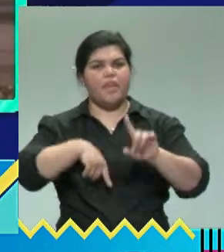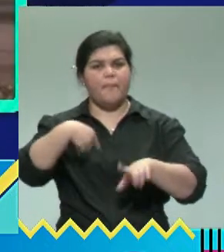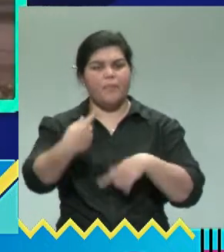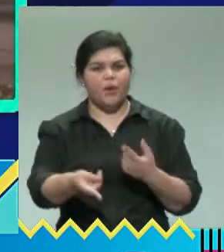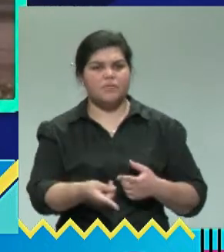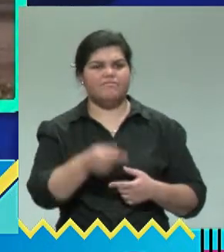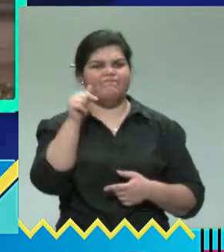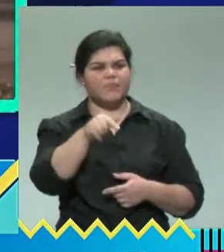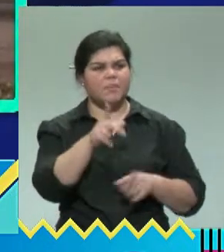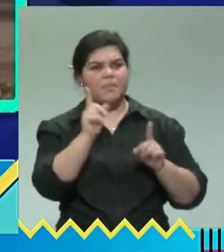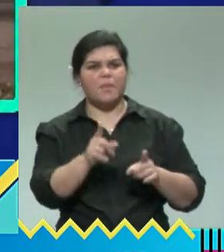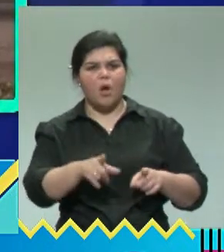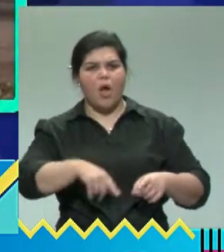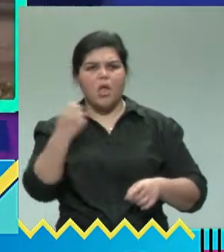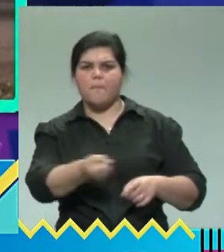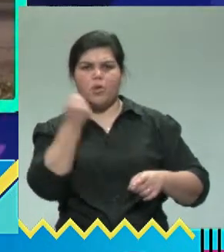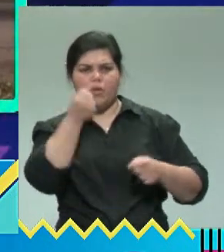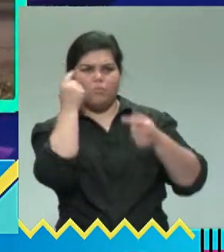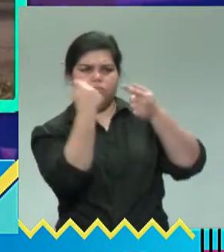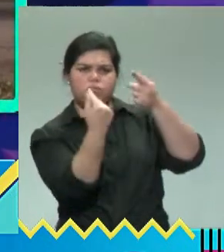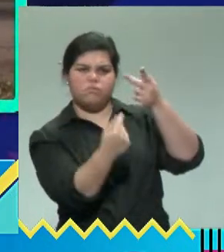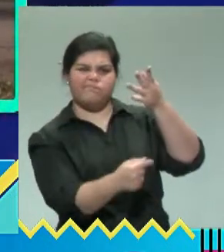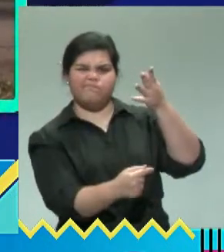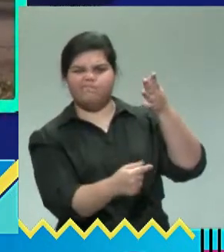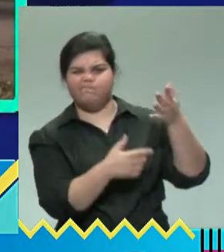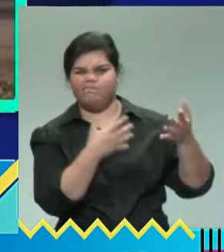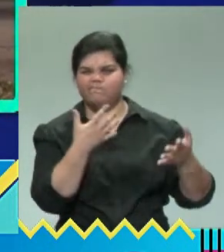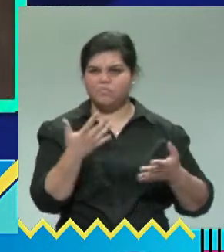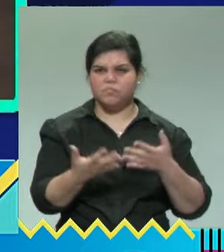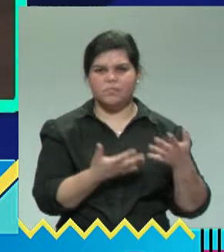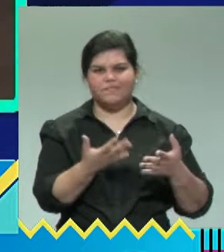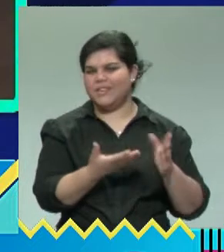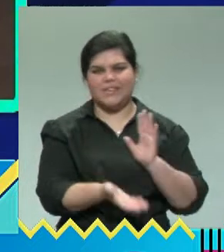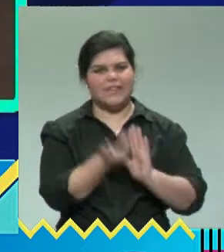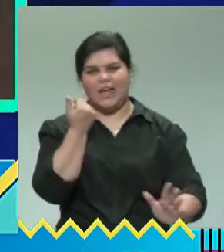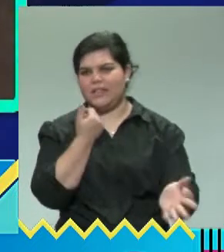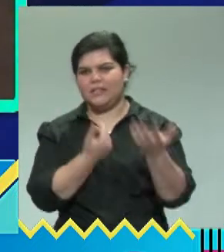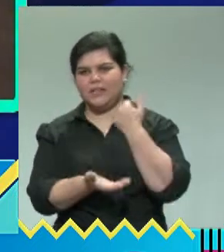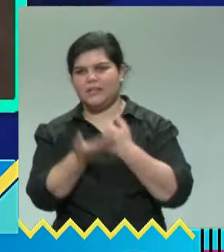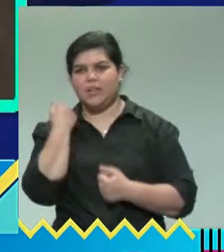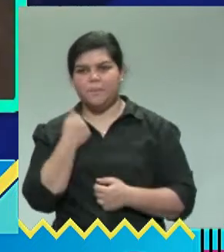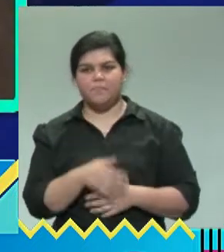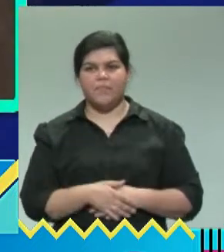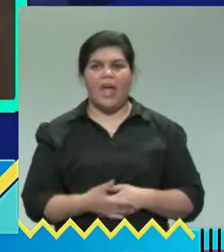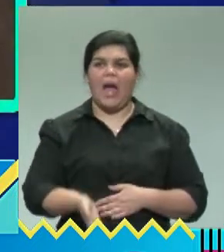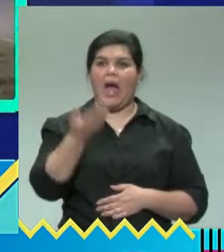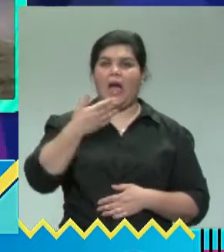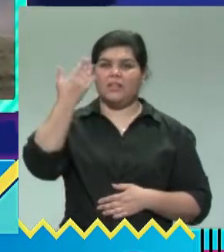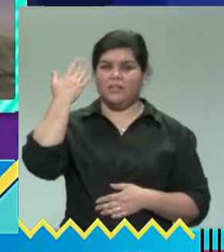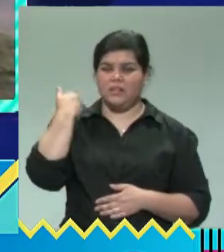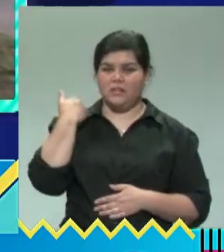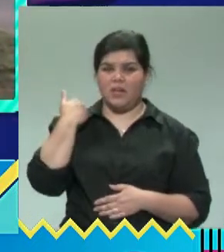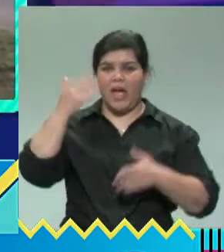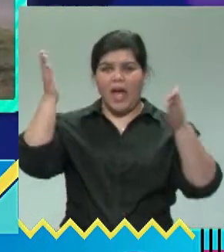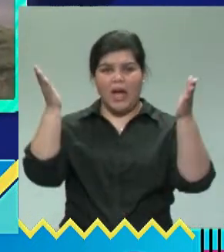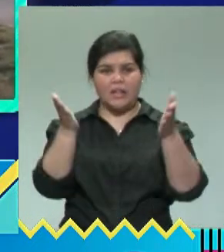se empezó a trabajar mecánicamente. Las acequias que antes eran de tierra, o no sé si ustedes se acuerdan, no sé si